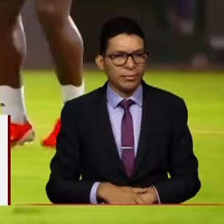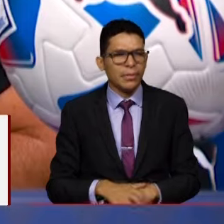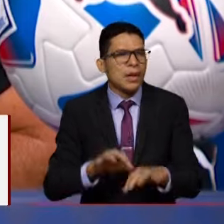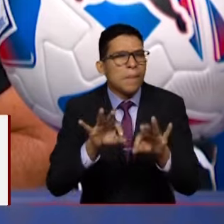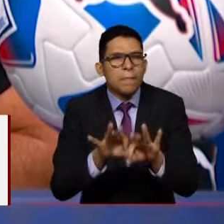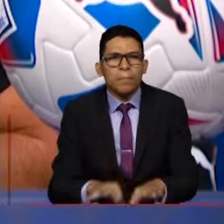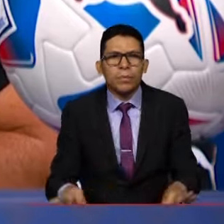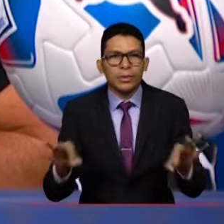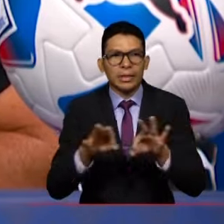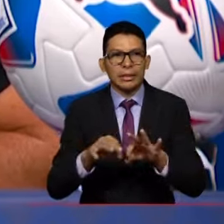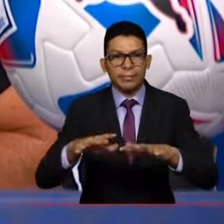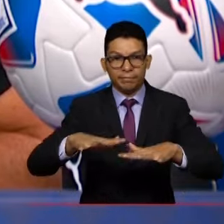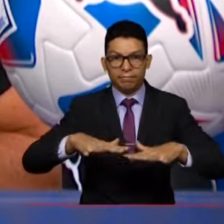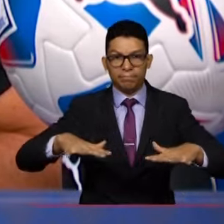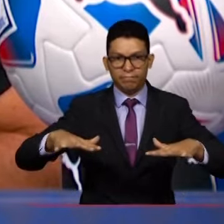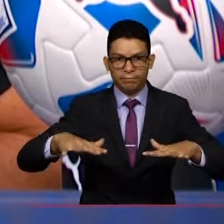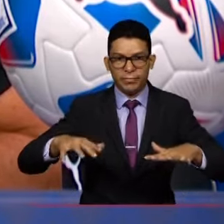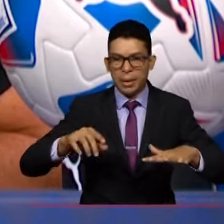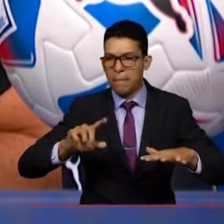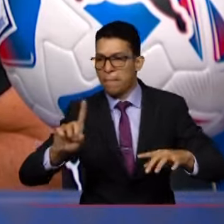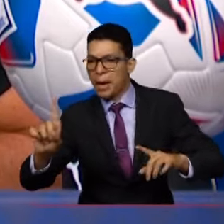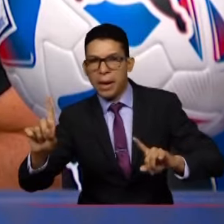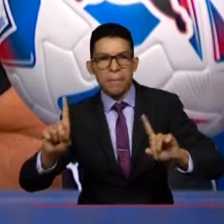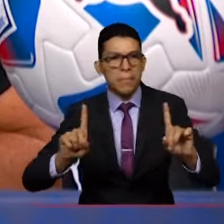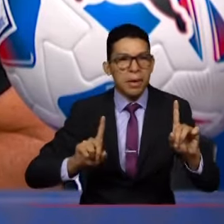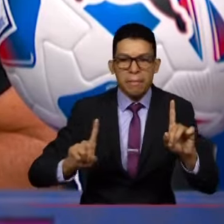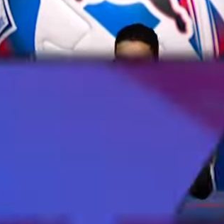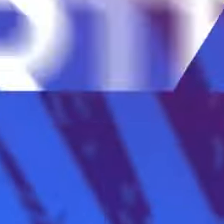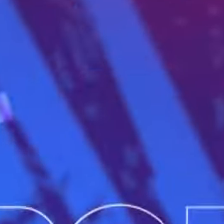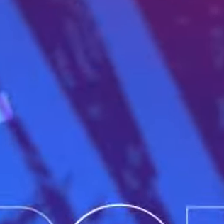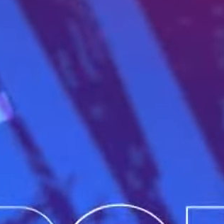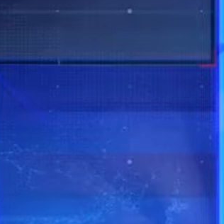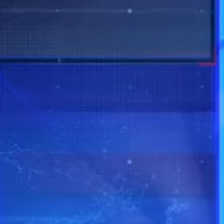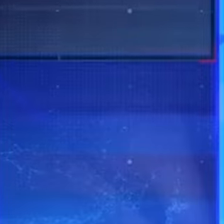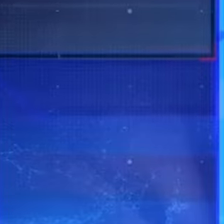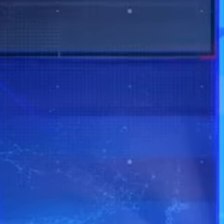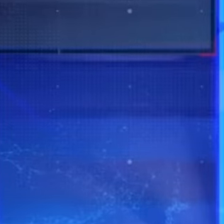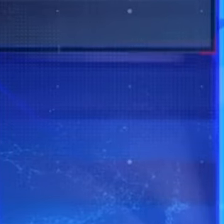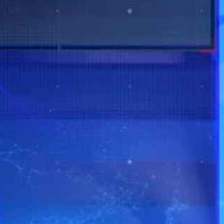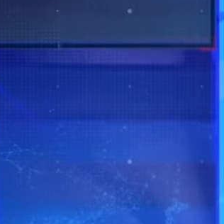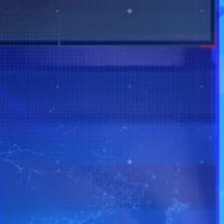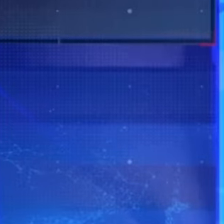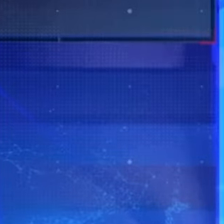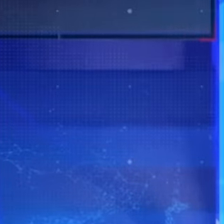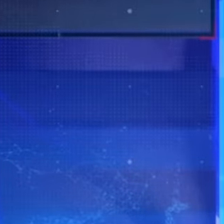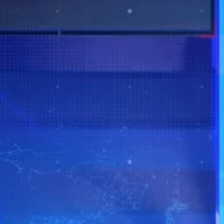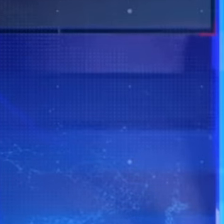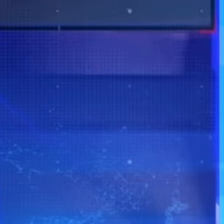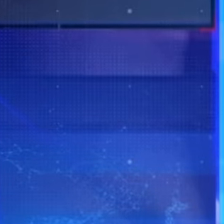que los espacios se están ocupando y que las opciones hay.